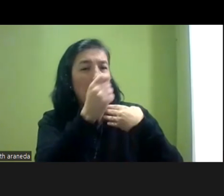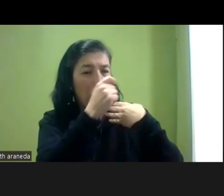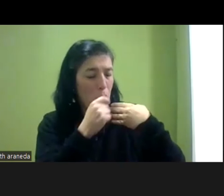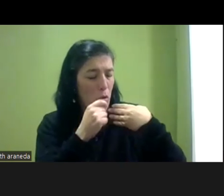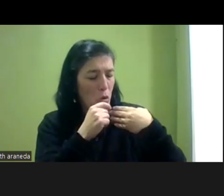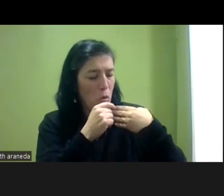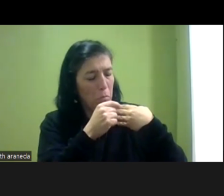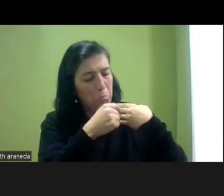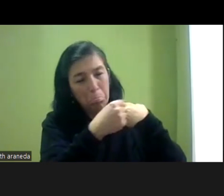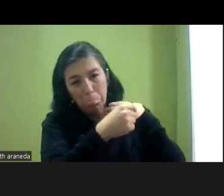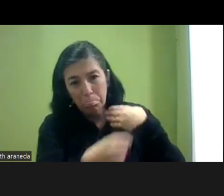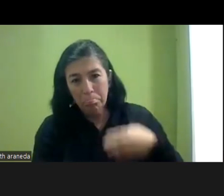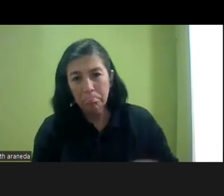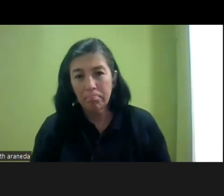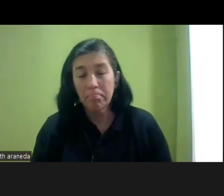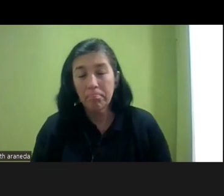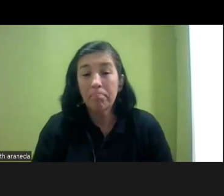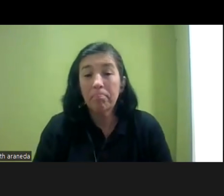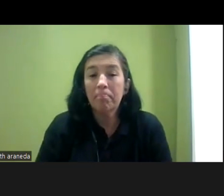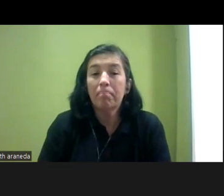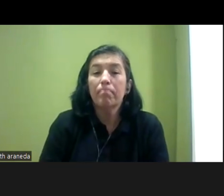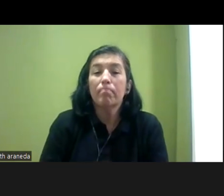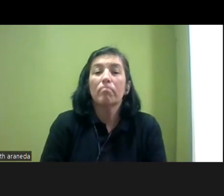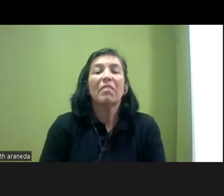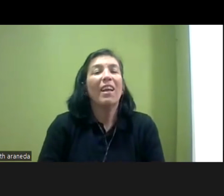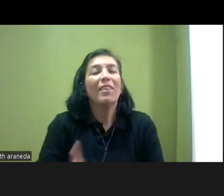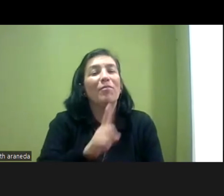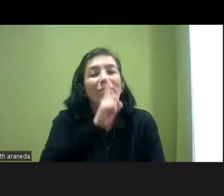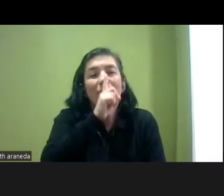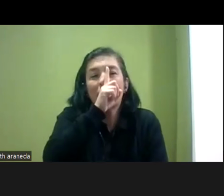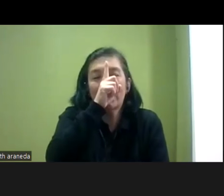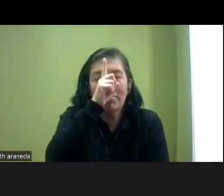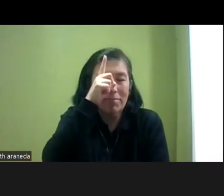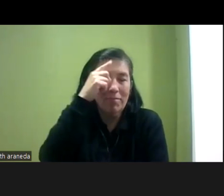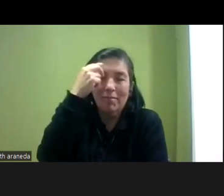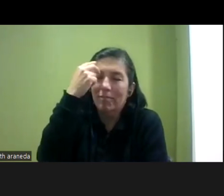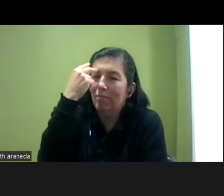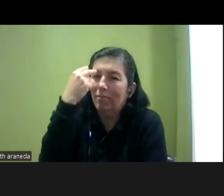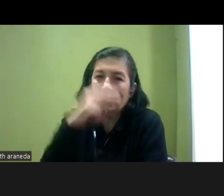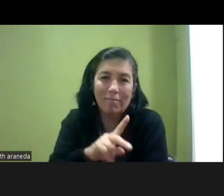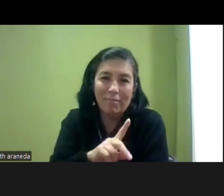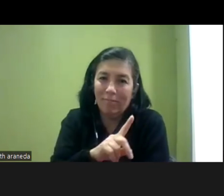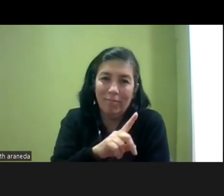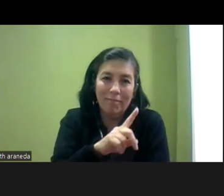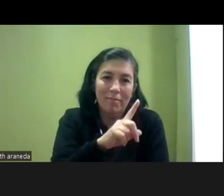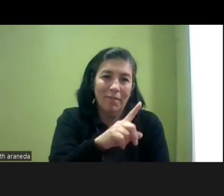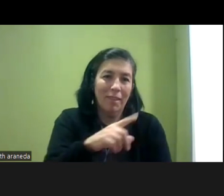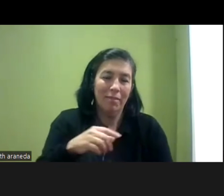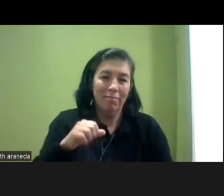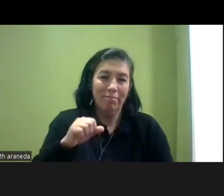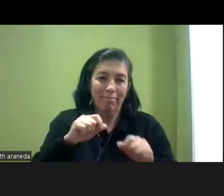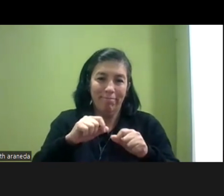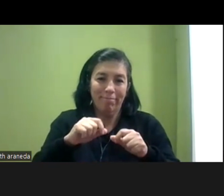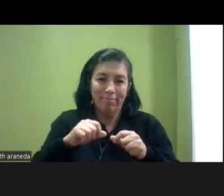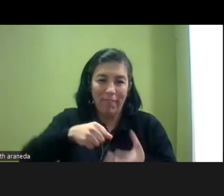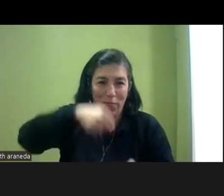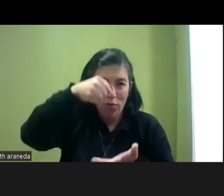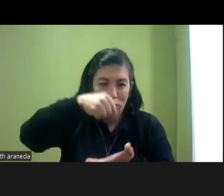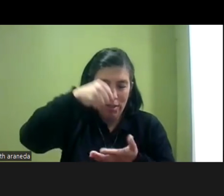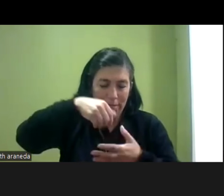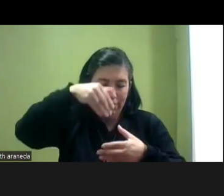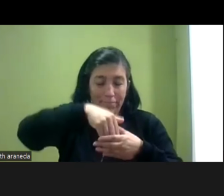módulo. Eso es muy característico de esta tradición textil. Y luego